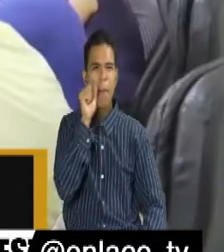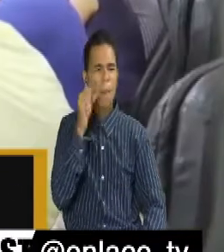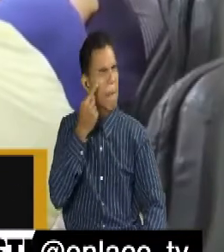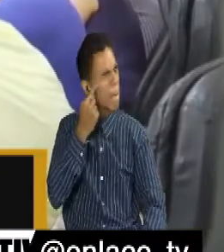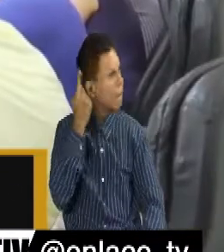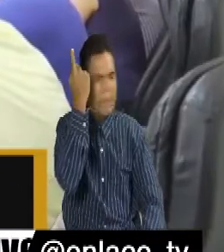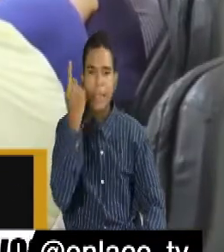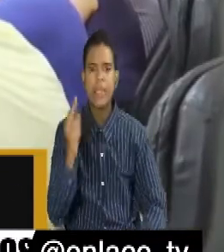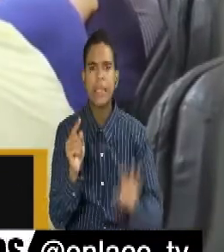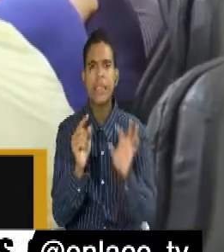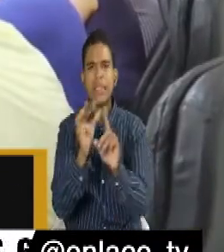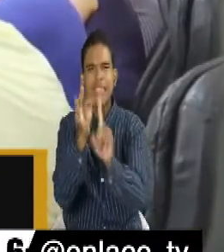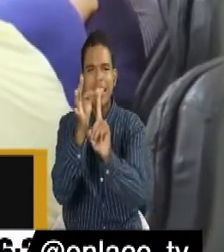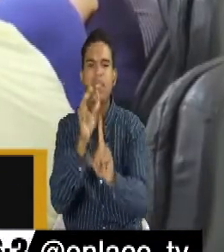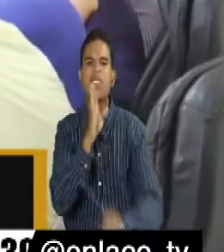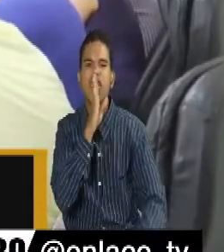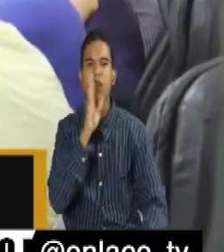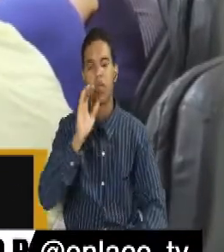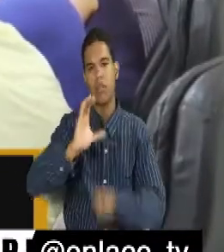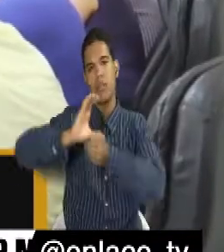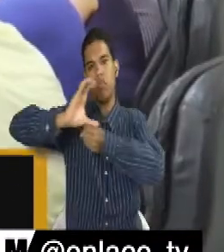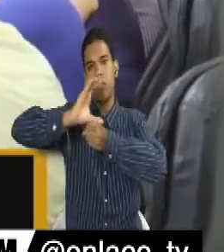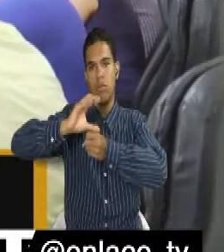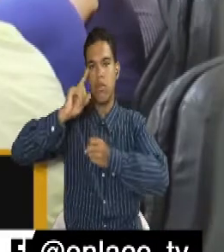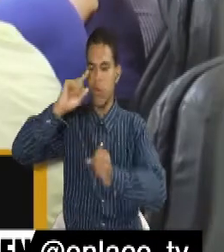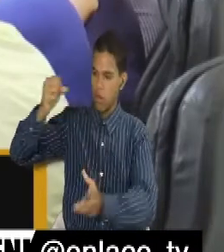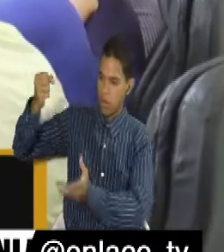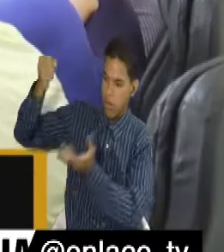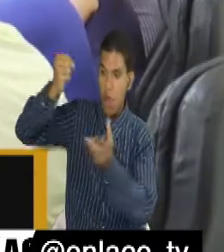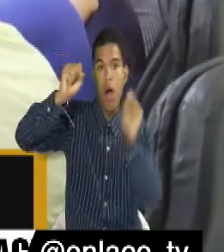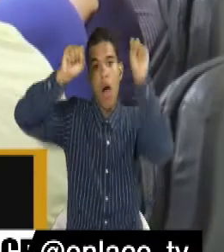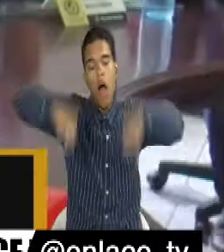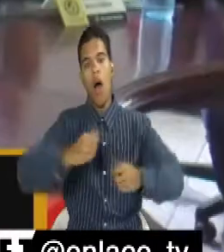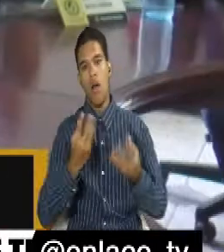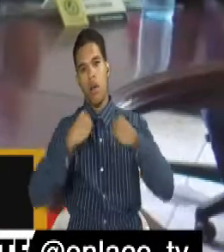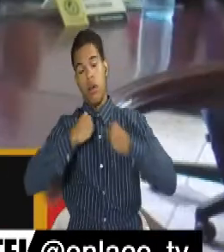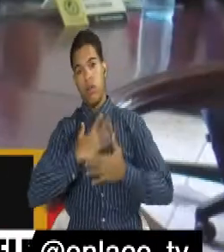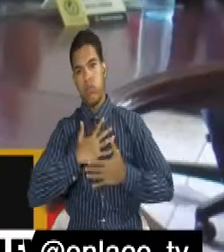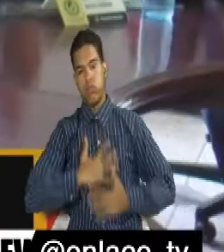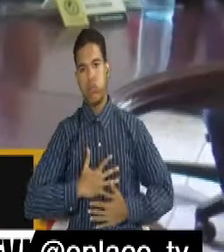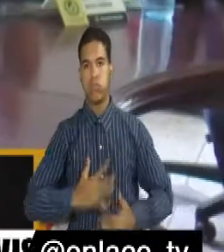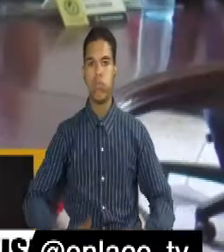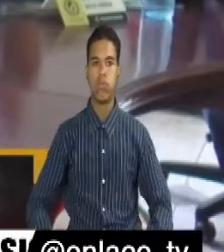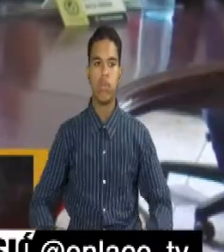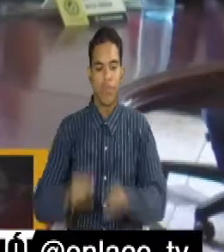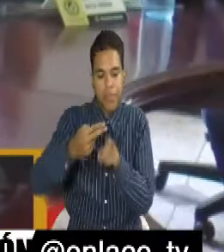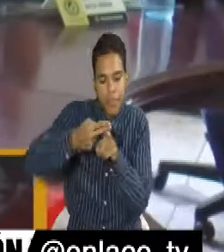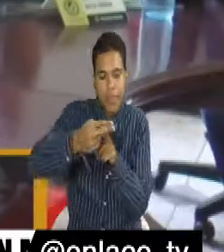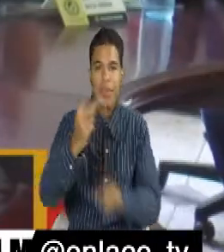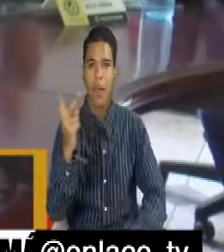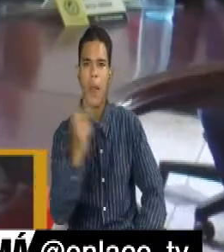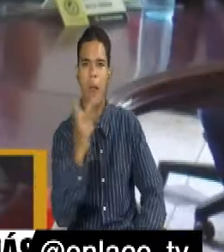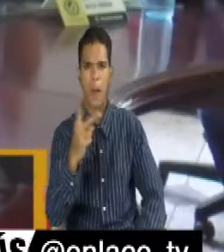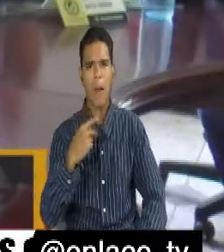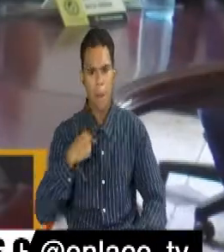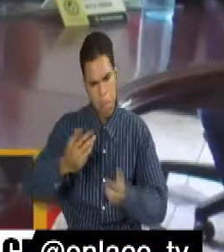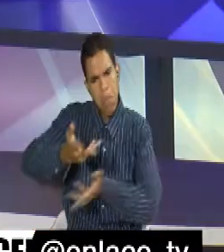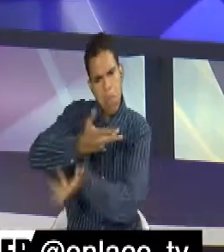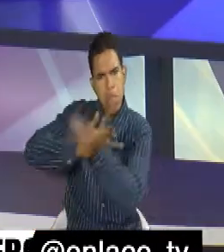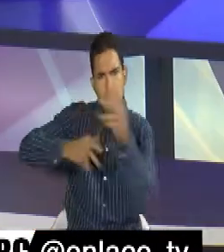ejecución estos recursos. Enlace Noticias pudo conocer que hay ambiente para la aprobación en plenaria el próximo viernes de esta iniciativa.